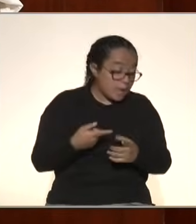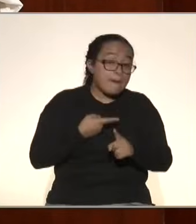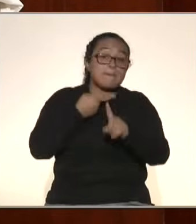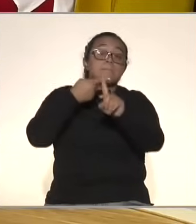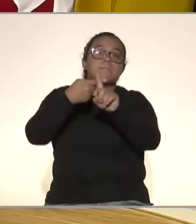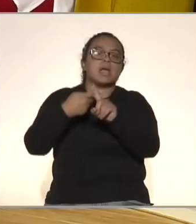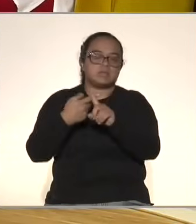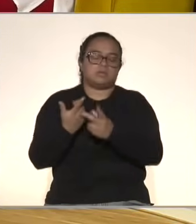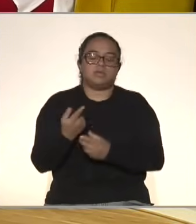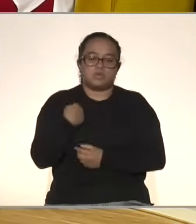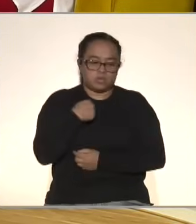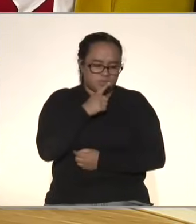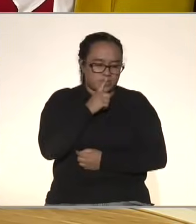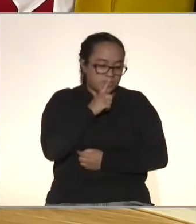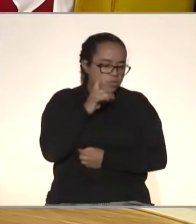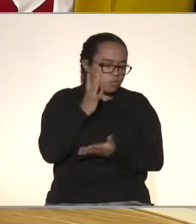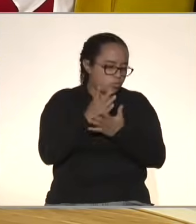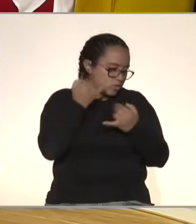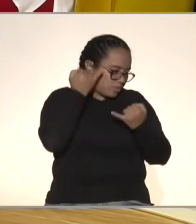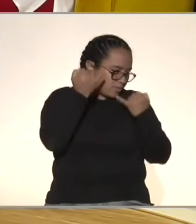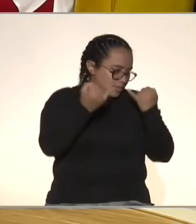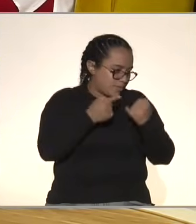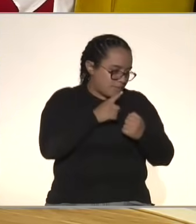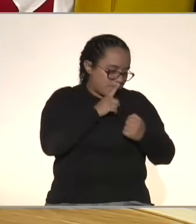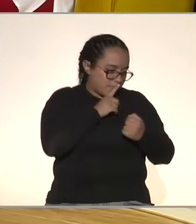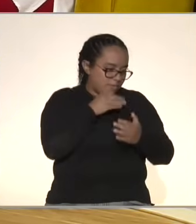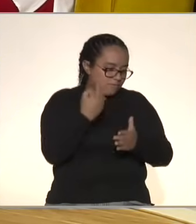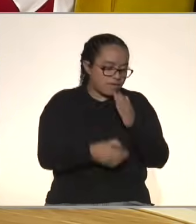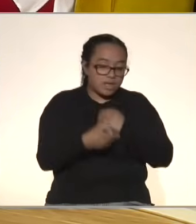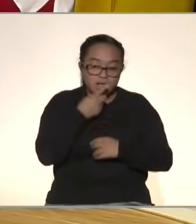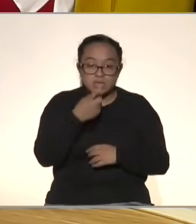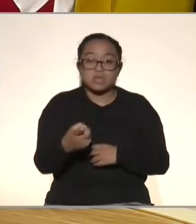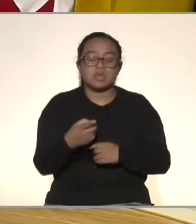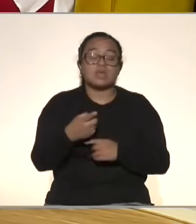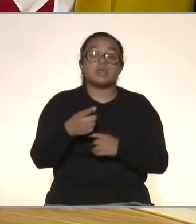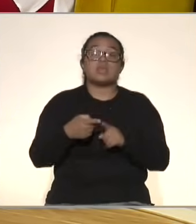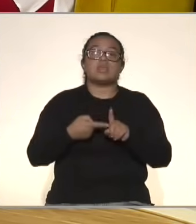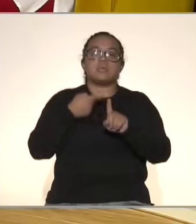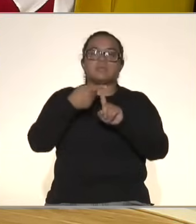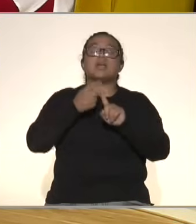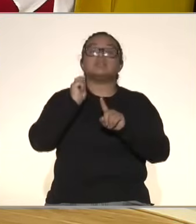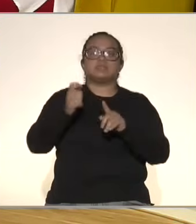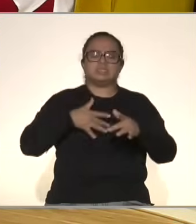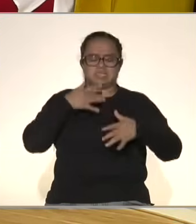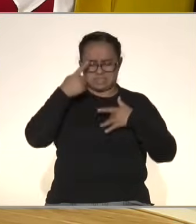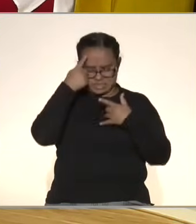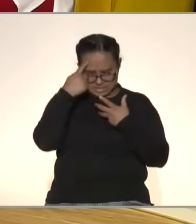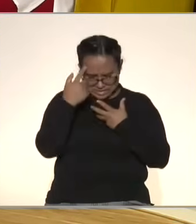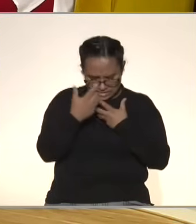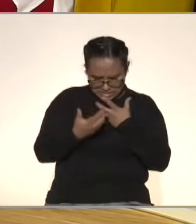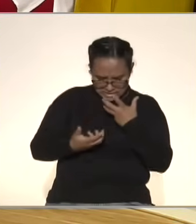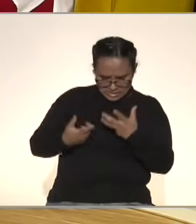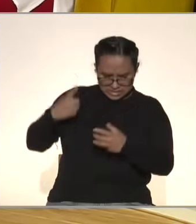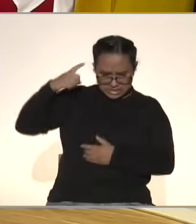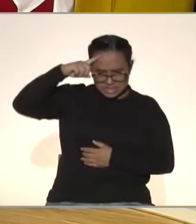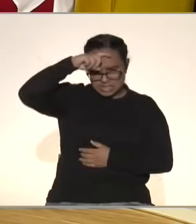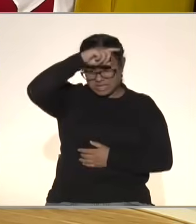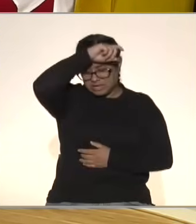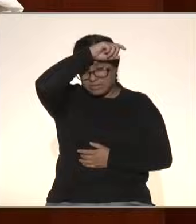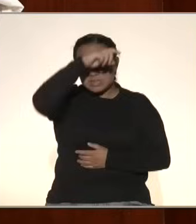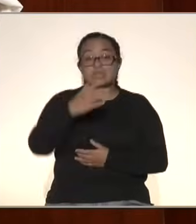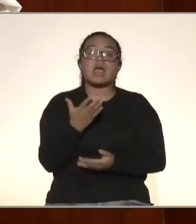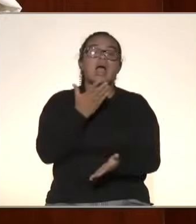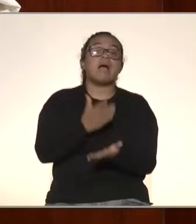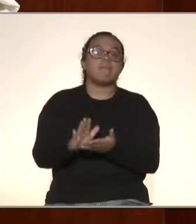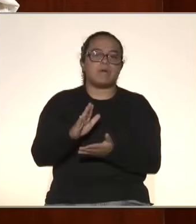el asumir y todo eso es una frustración en potencia que se va a dar. Aparte, yo pienso también que estamos